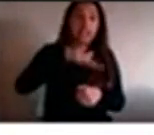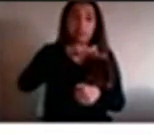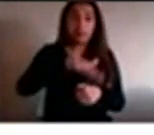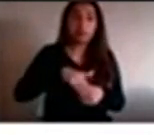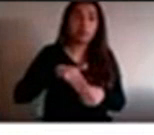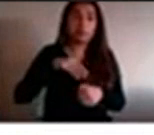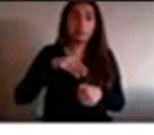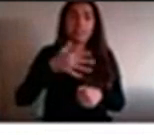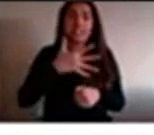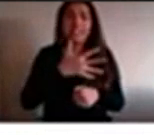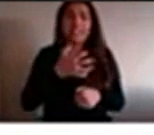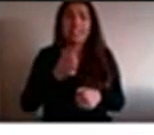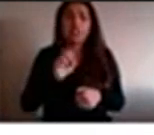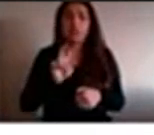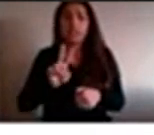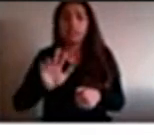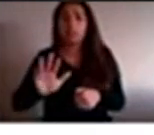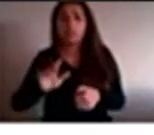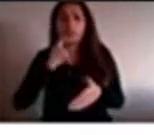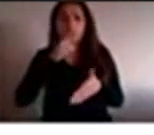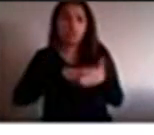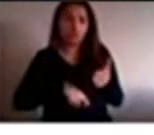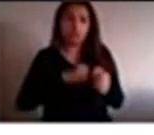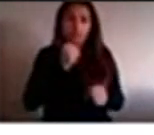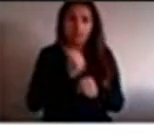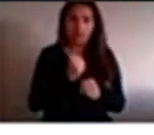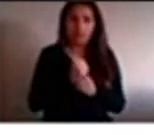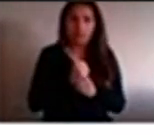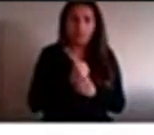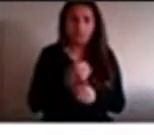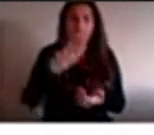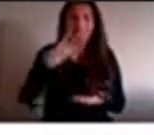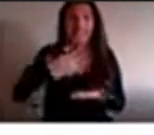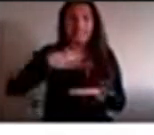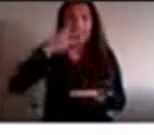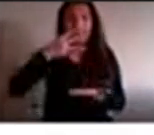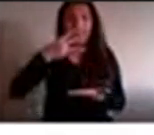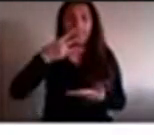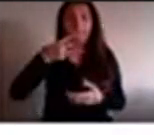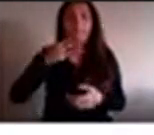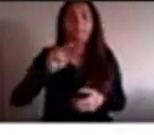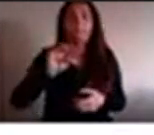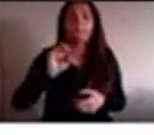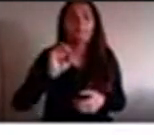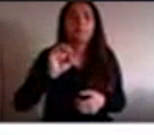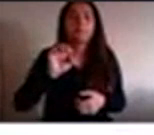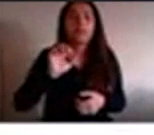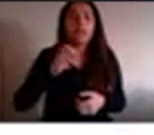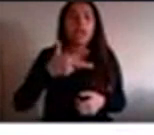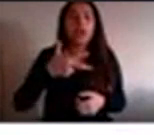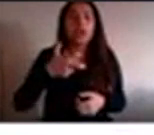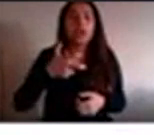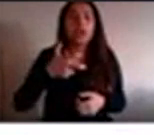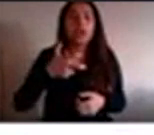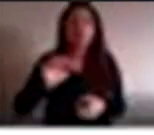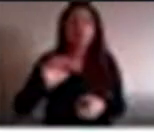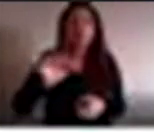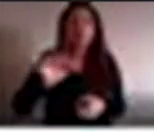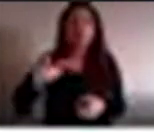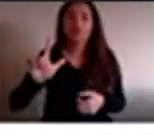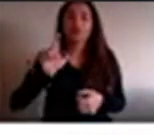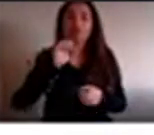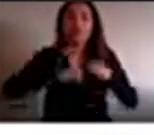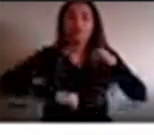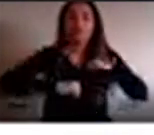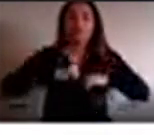contratos de trabajo de 3.897 empresas. La verdad es que comparándolo con el mes